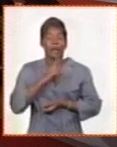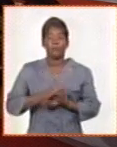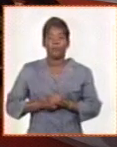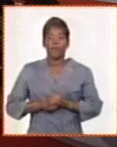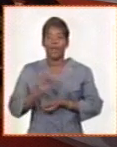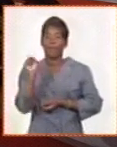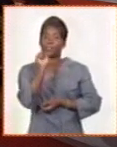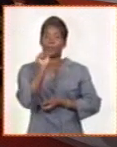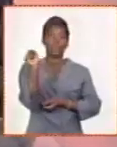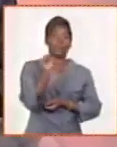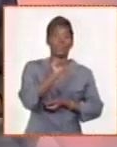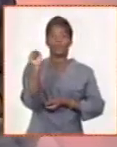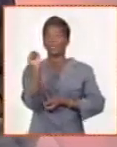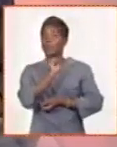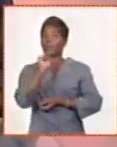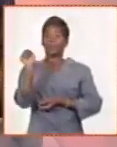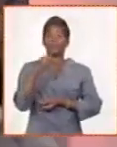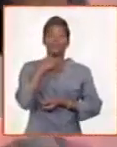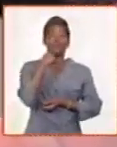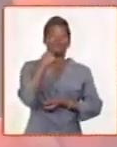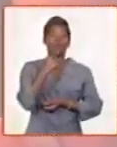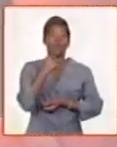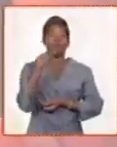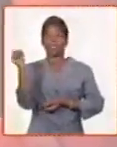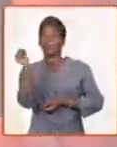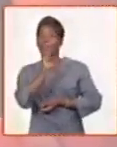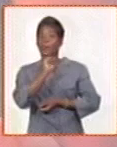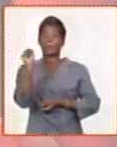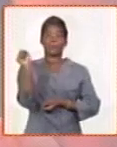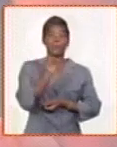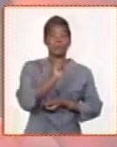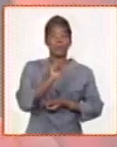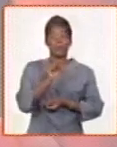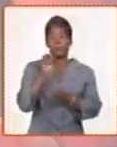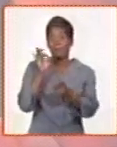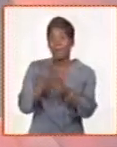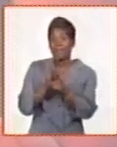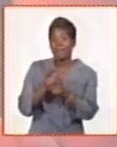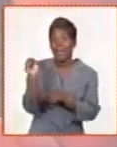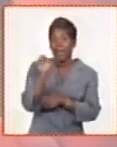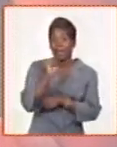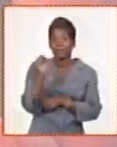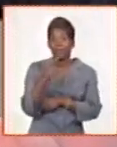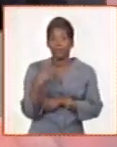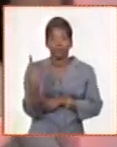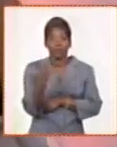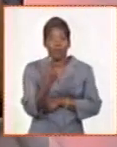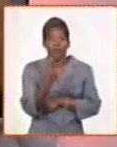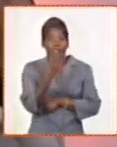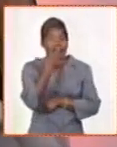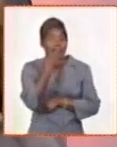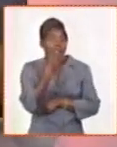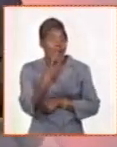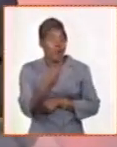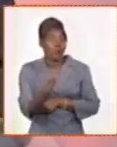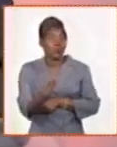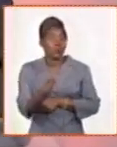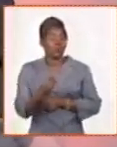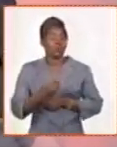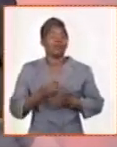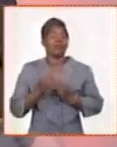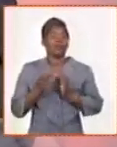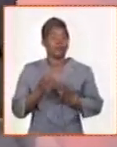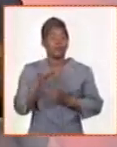audio es sin audio, es imposible, porque además esos centenares de público crean un bullicio y una algarabía que es imposible que el niño le